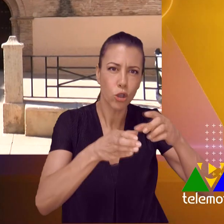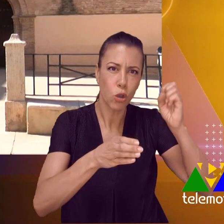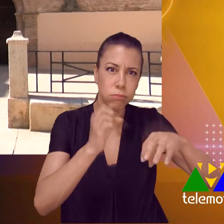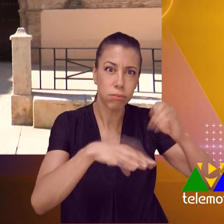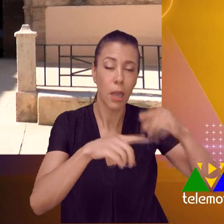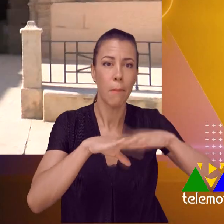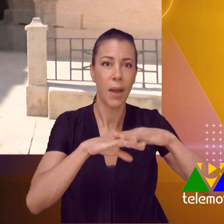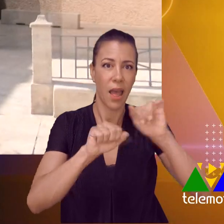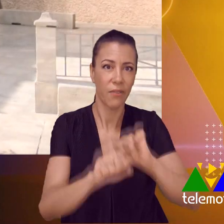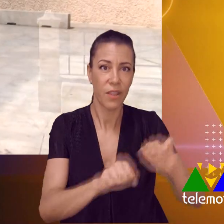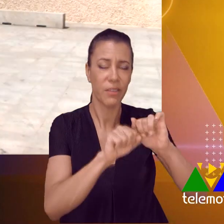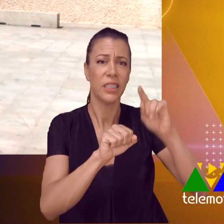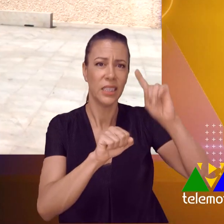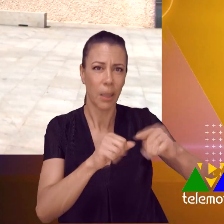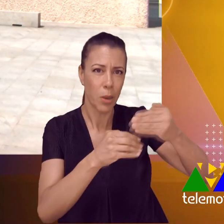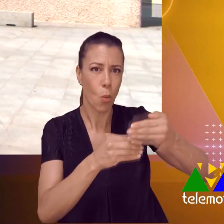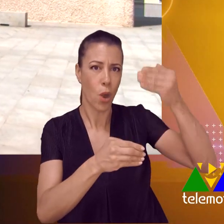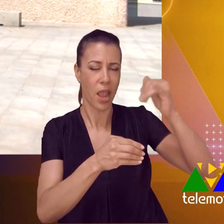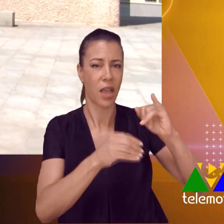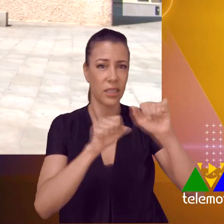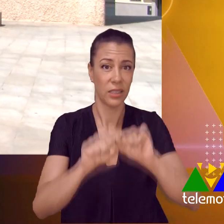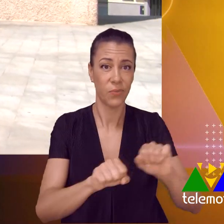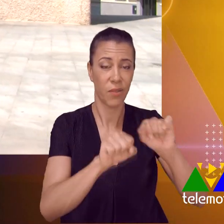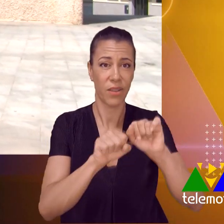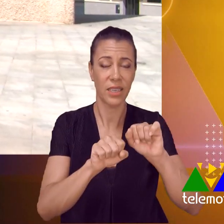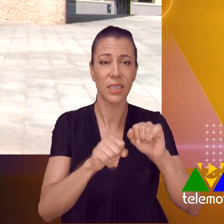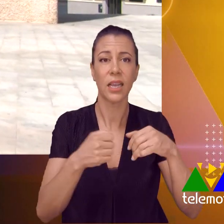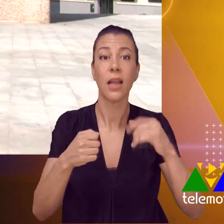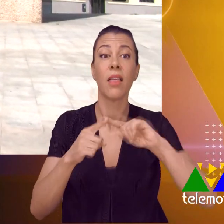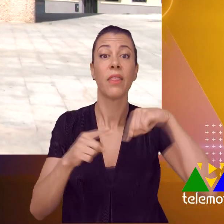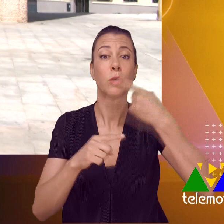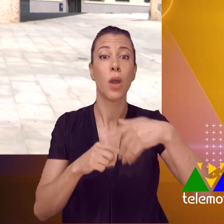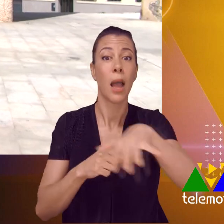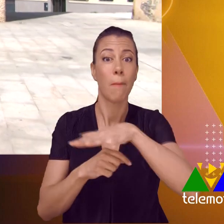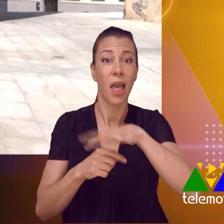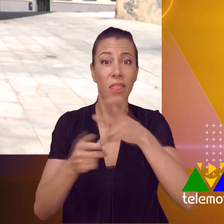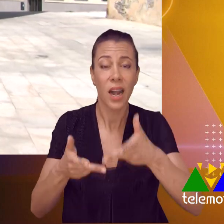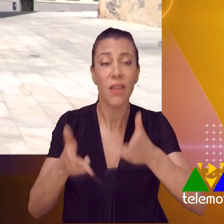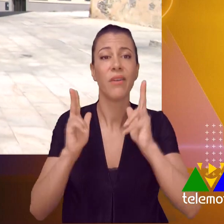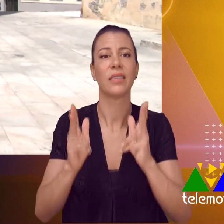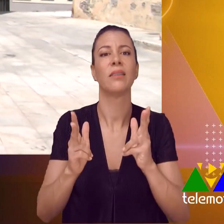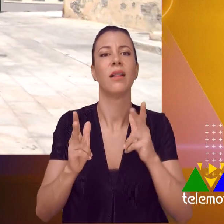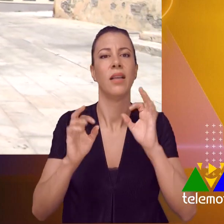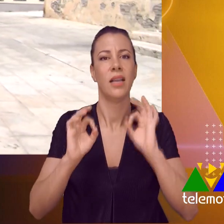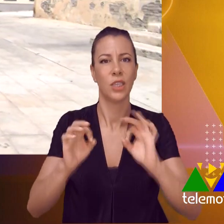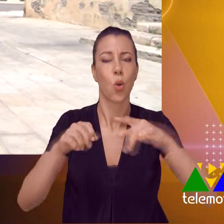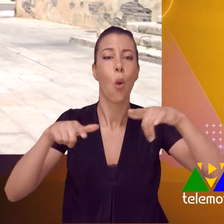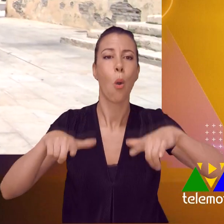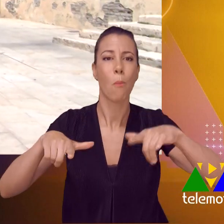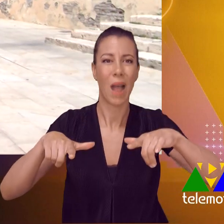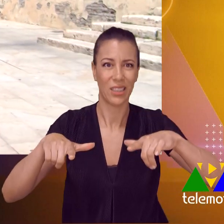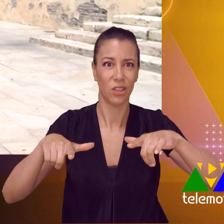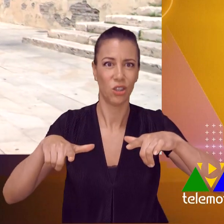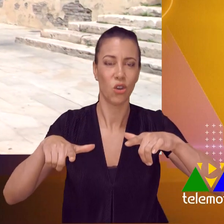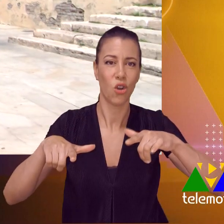sus murallas de defensa, y la parte de la Plaza de la Libertad sería ese patio de armas